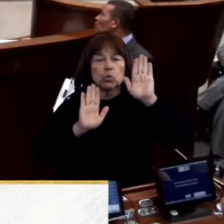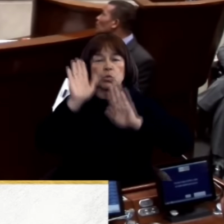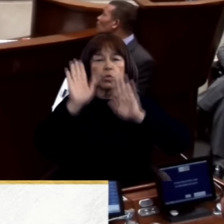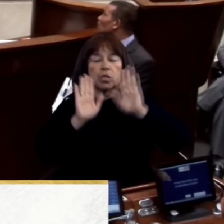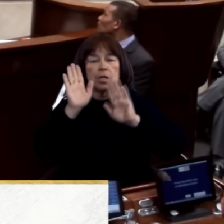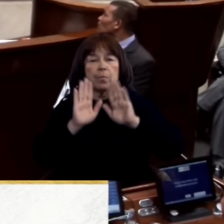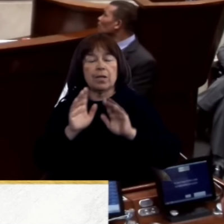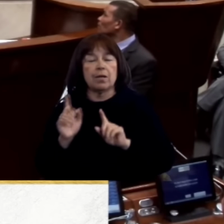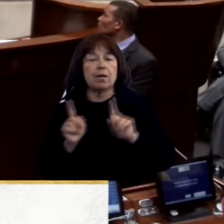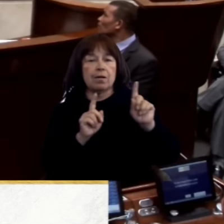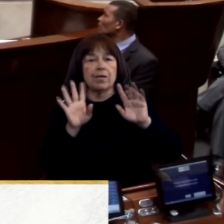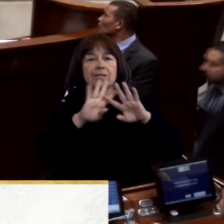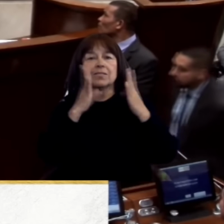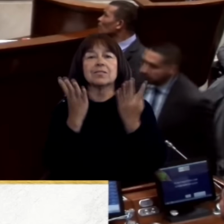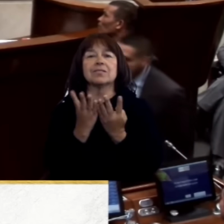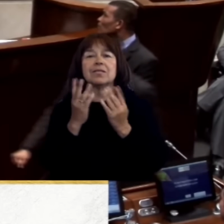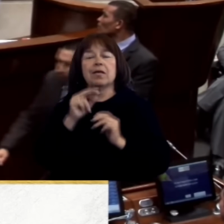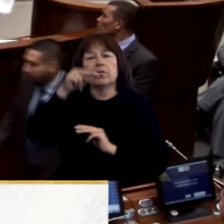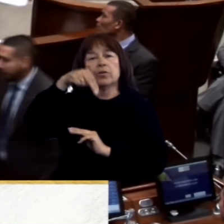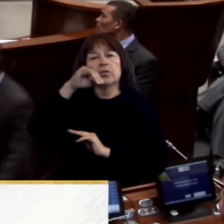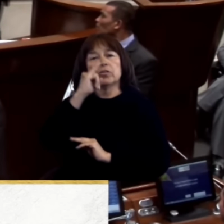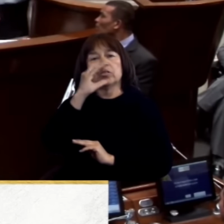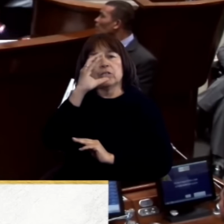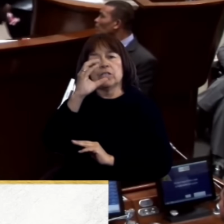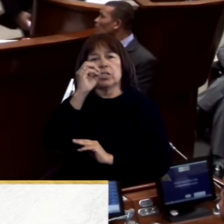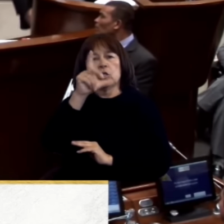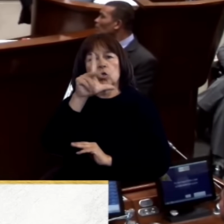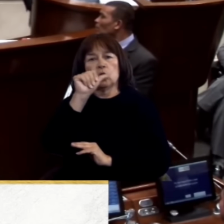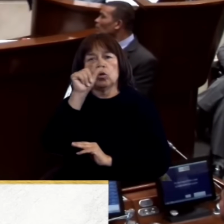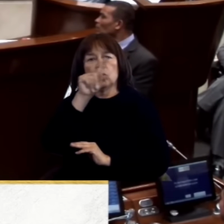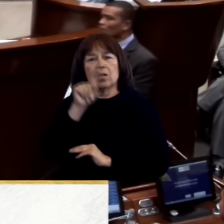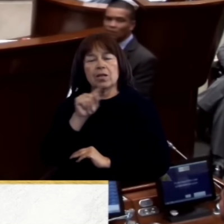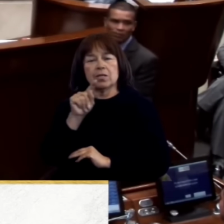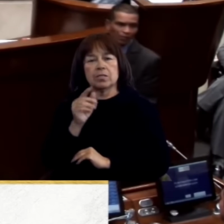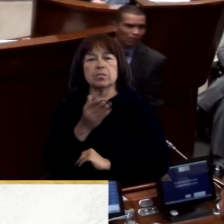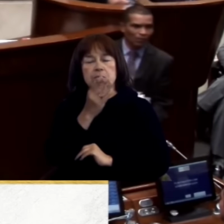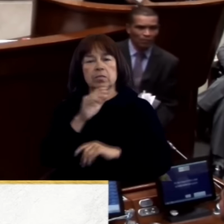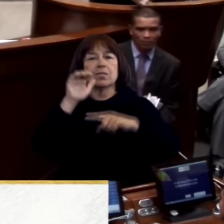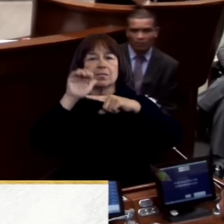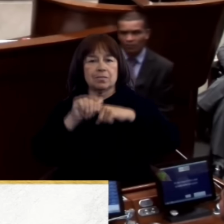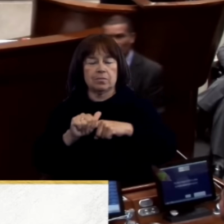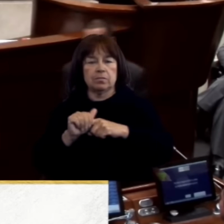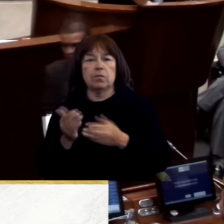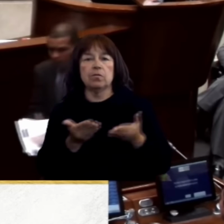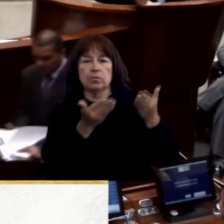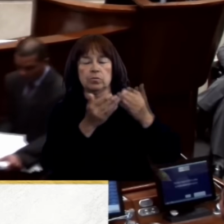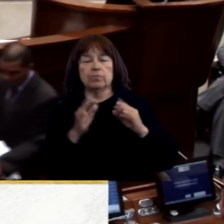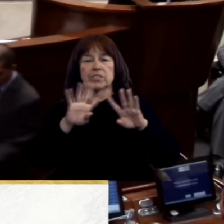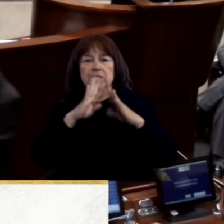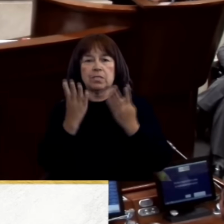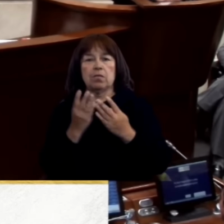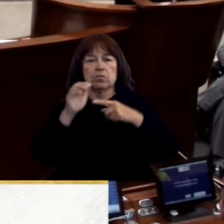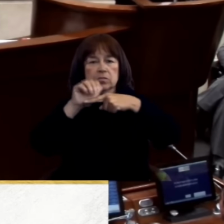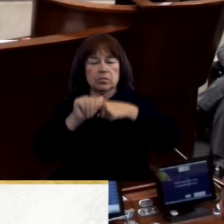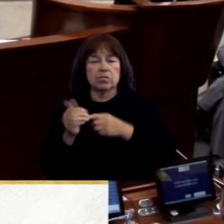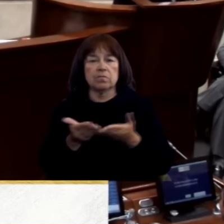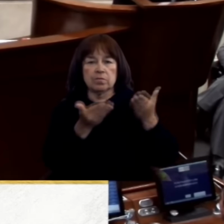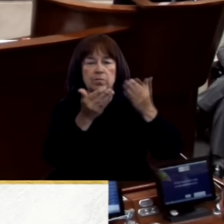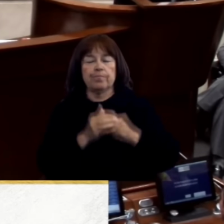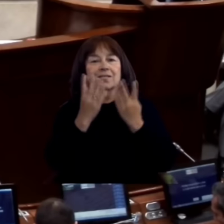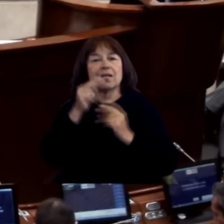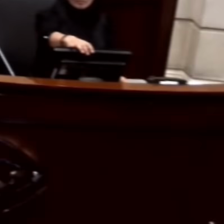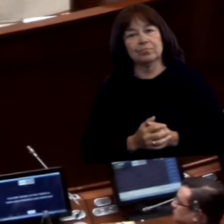Murillo no dudó en responder con firmeza, exigiendo respeto por parte de Uribe y dejando claro que su postura estaba alineada con los procedimientos